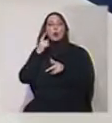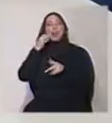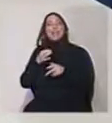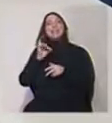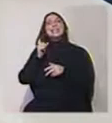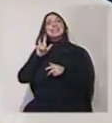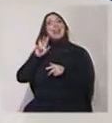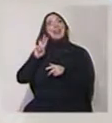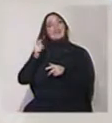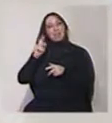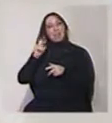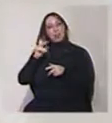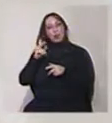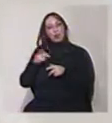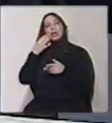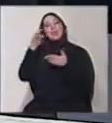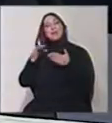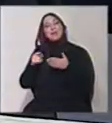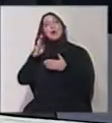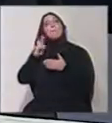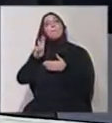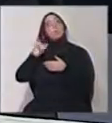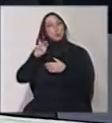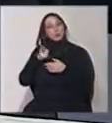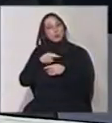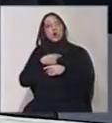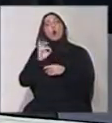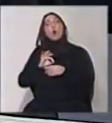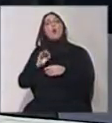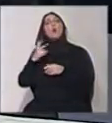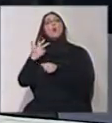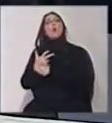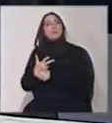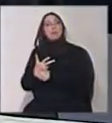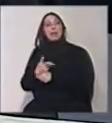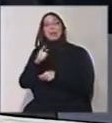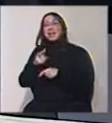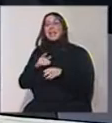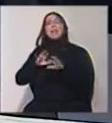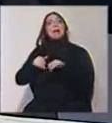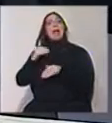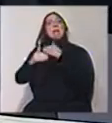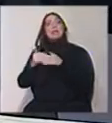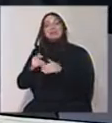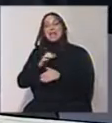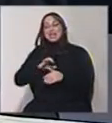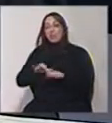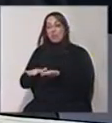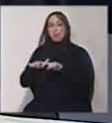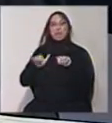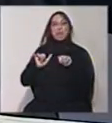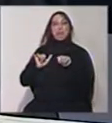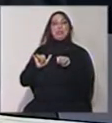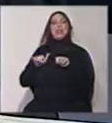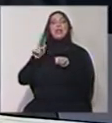Salvador, que acaba de escribir el diputado Puig, o de Guatemala. Que las bandas criminales avanzan, que el Estado se retira, que en poco tiempo